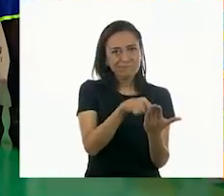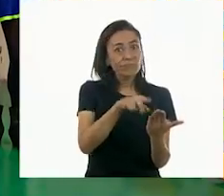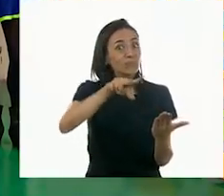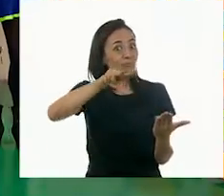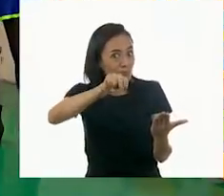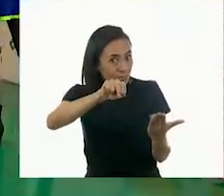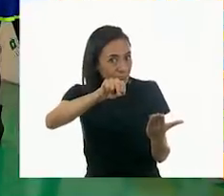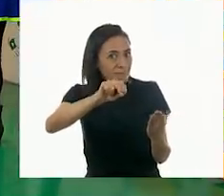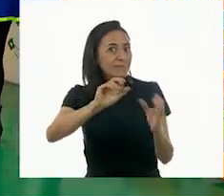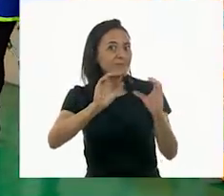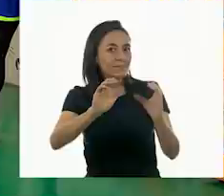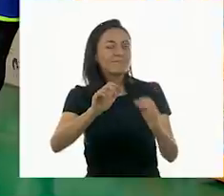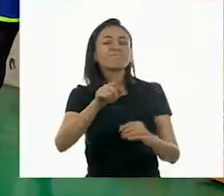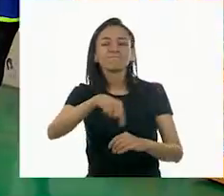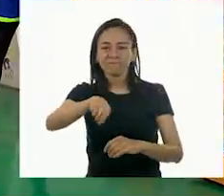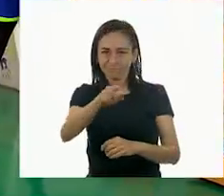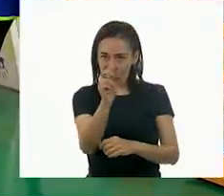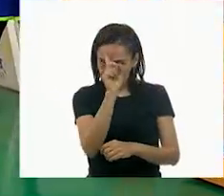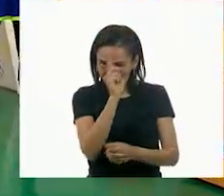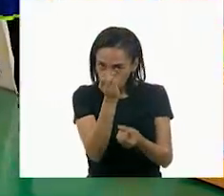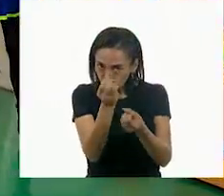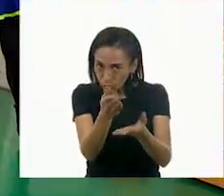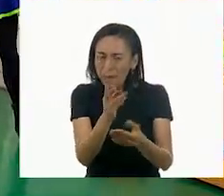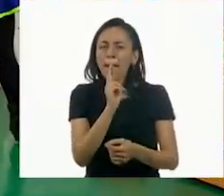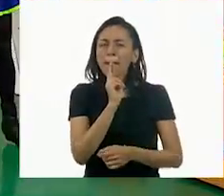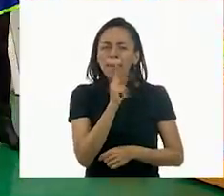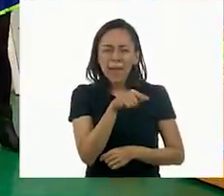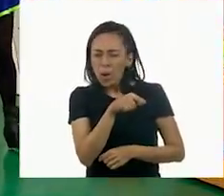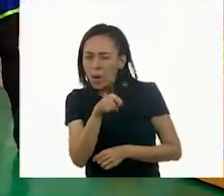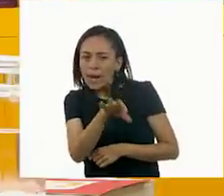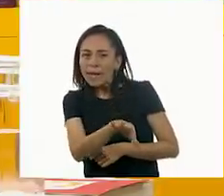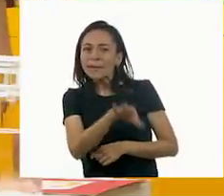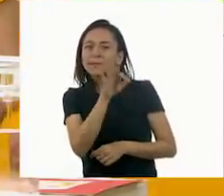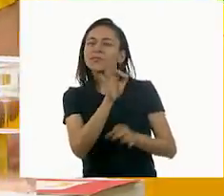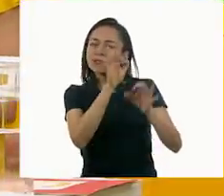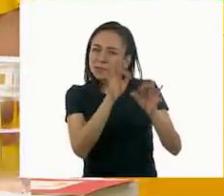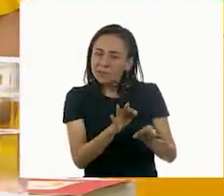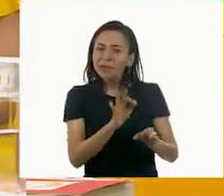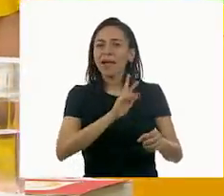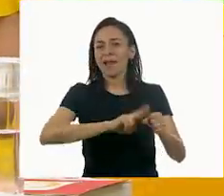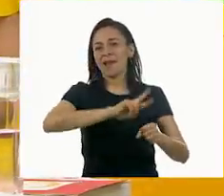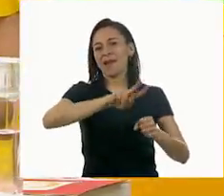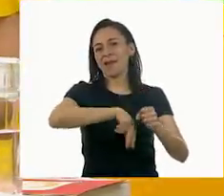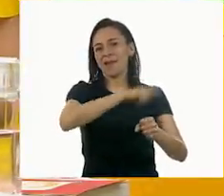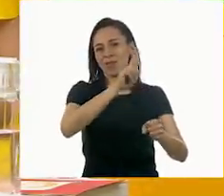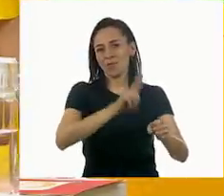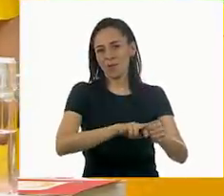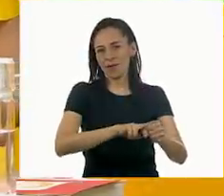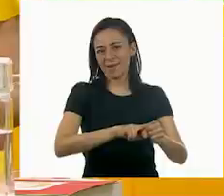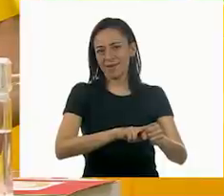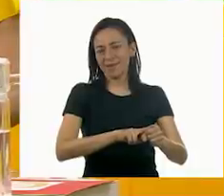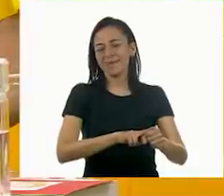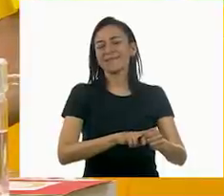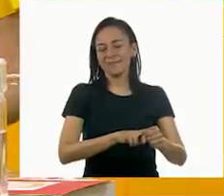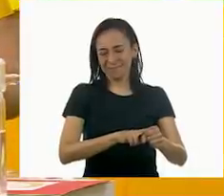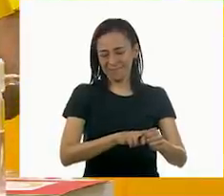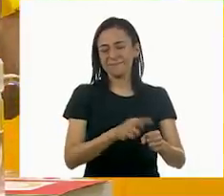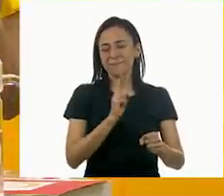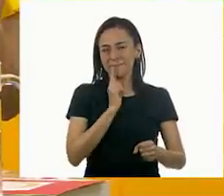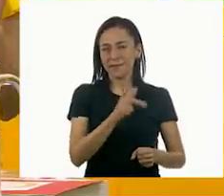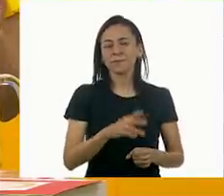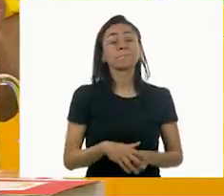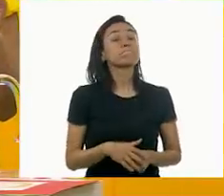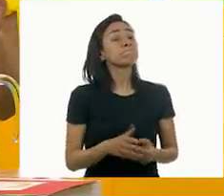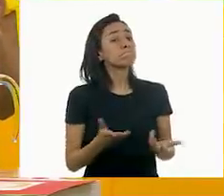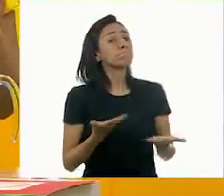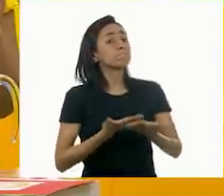que primero elijas lo natural. Así es. Pues vamos ahora a